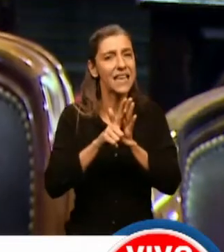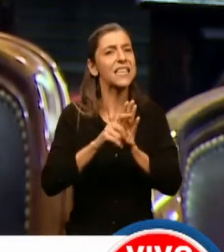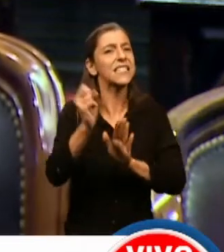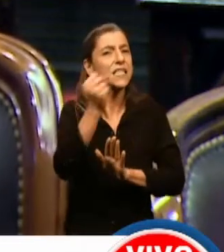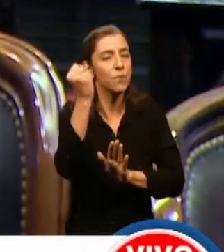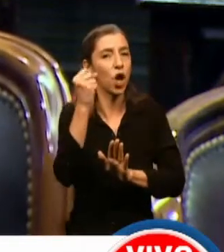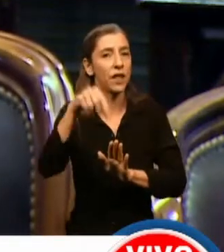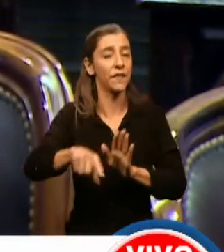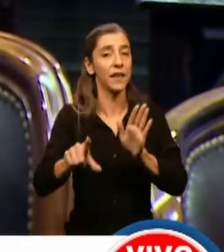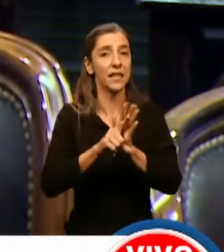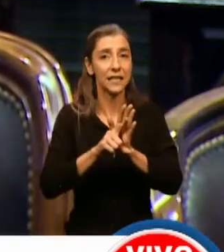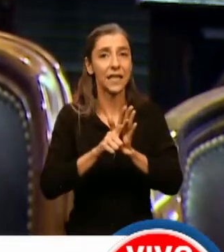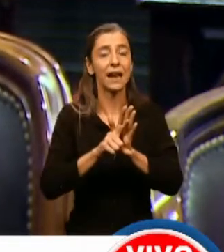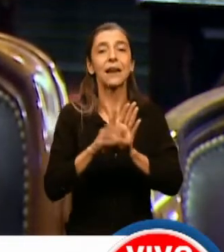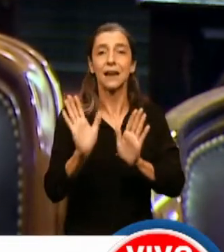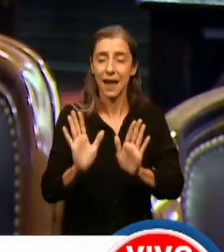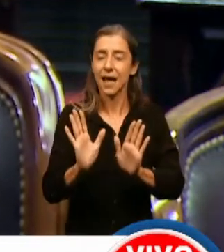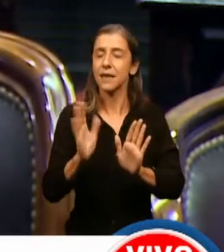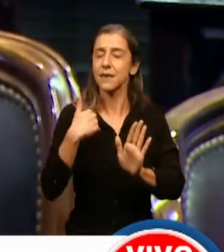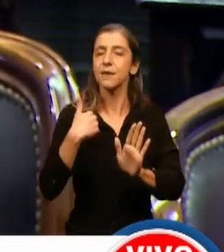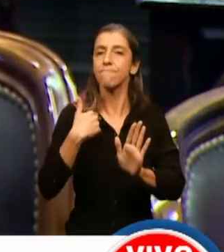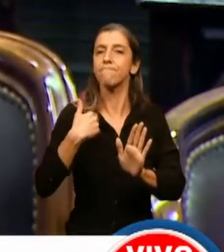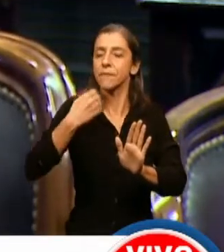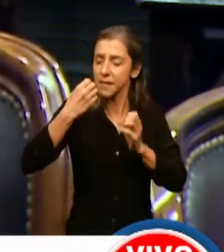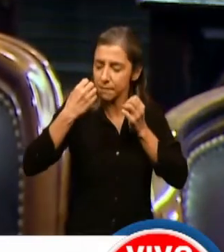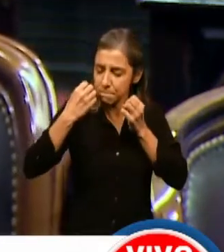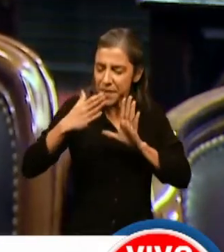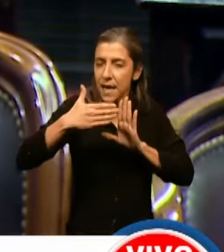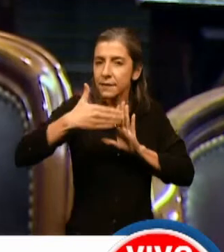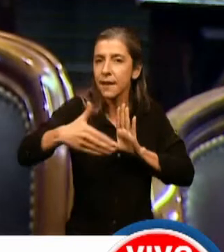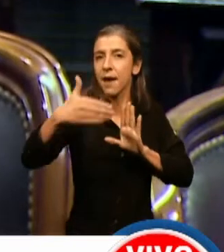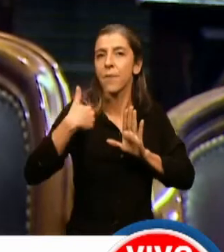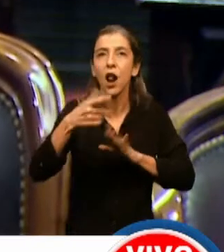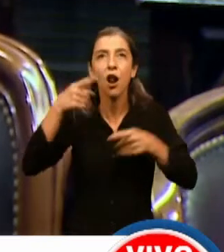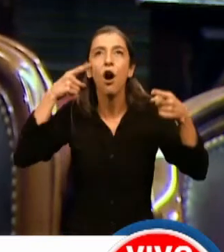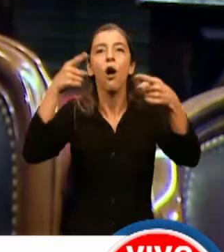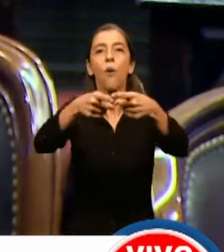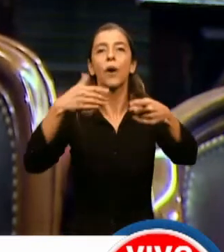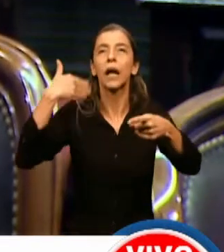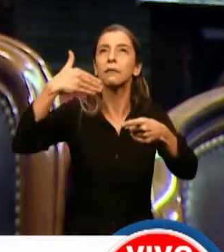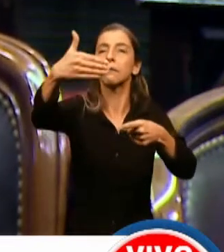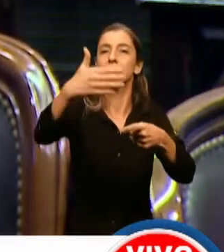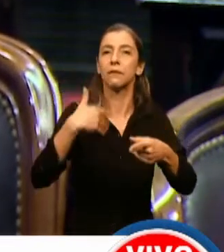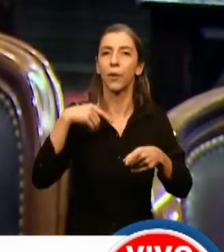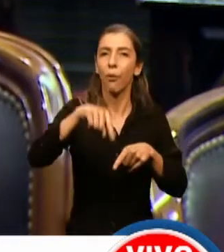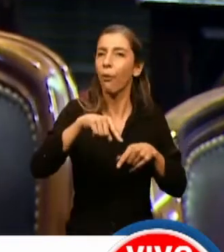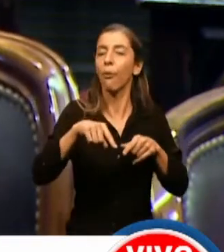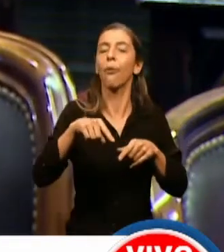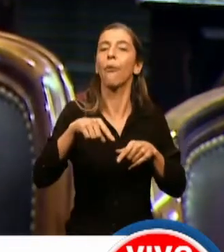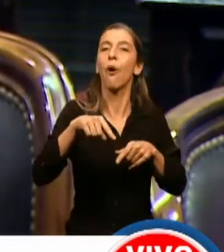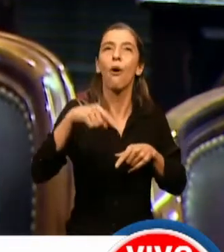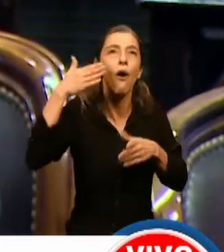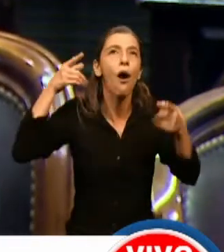ese espíritu y esos principios y perspectiva que están basados en la